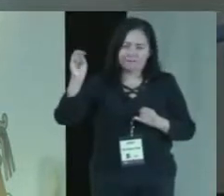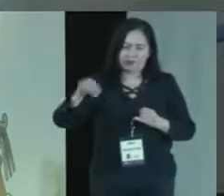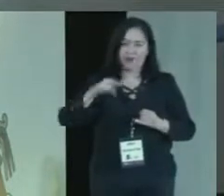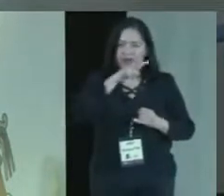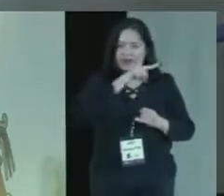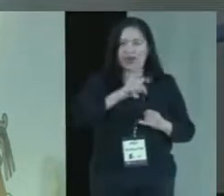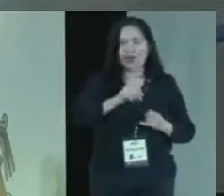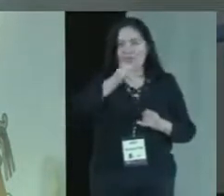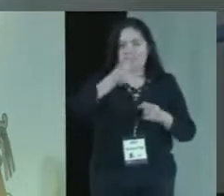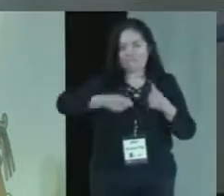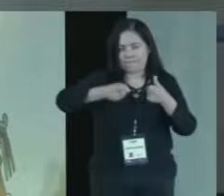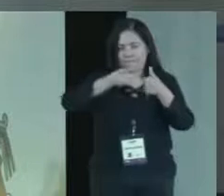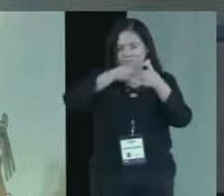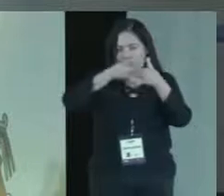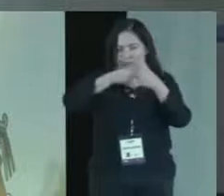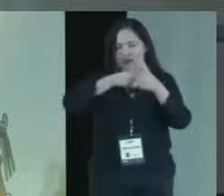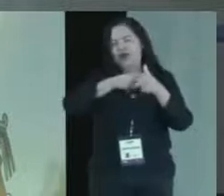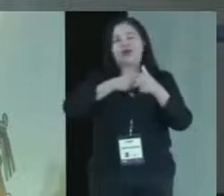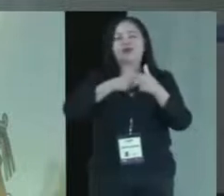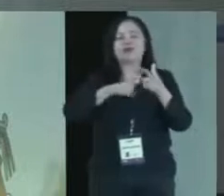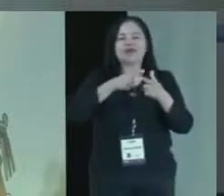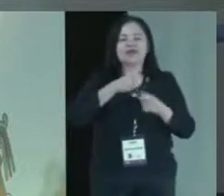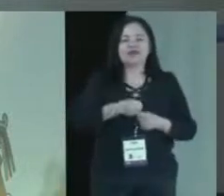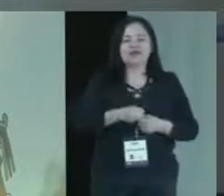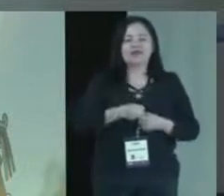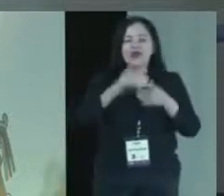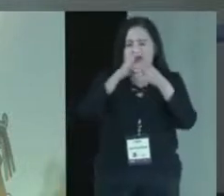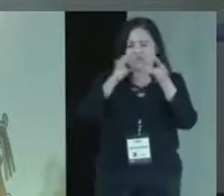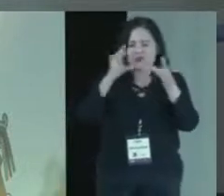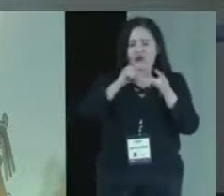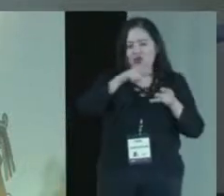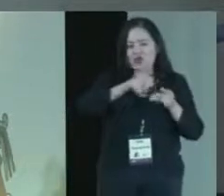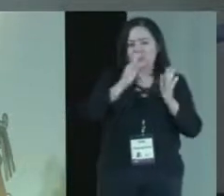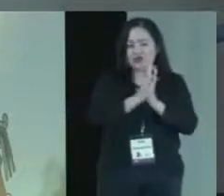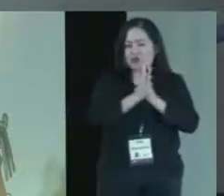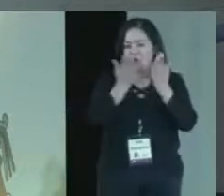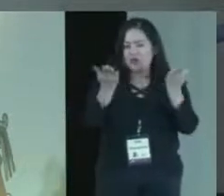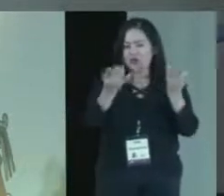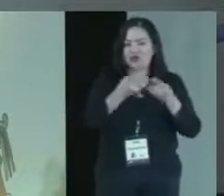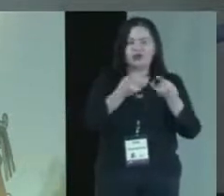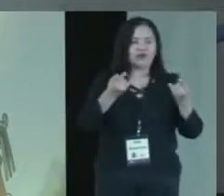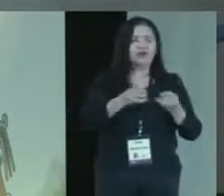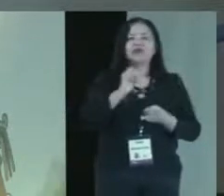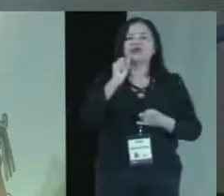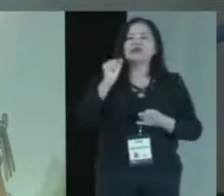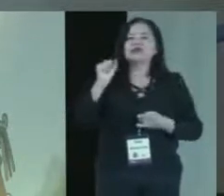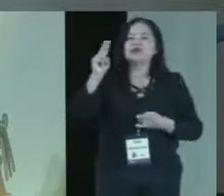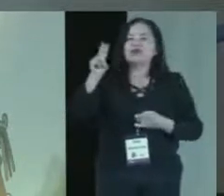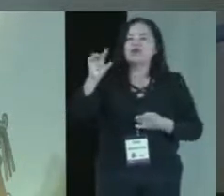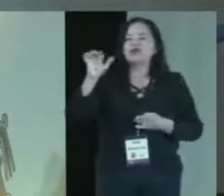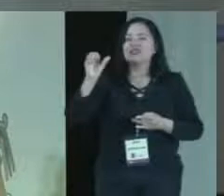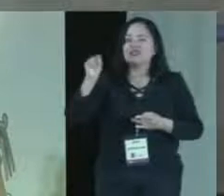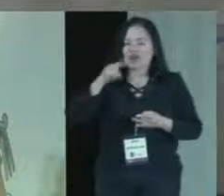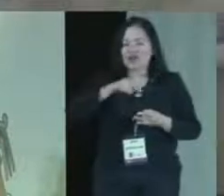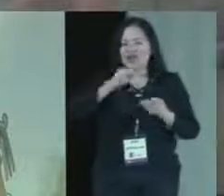Ella va a ser la primera en intervenir haciendo sus comentarios sobre el libro de Saúl Escobar. Entonces, le cedo la palabra.